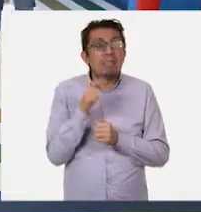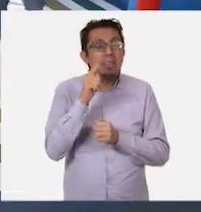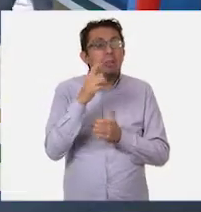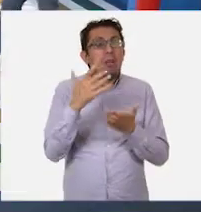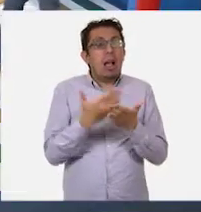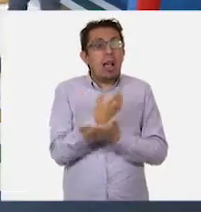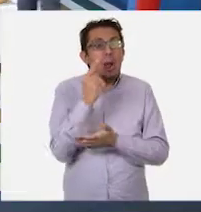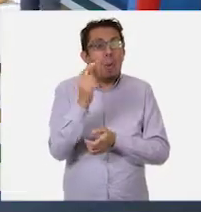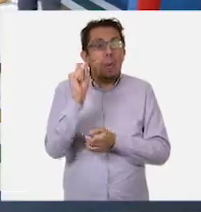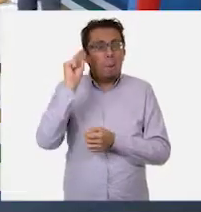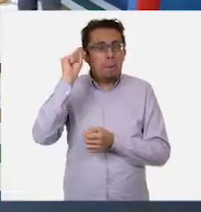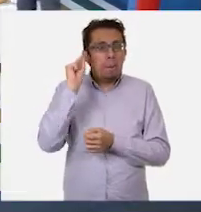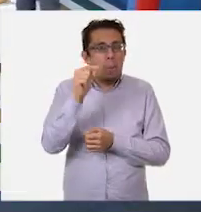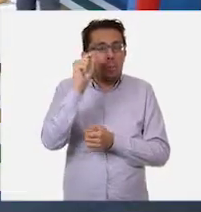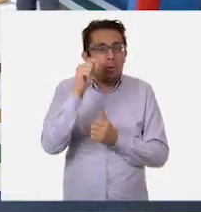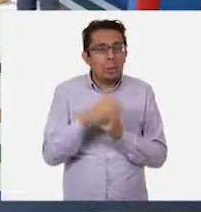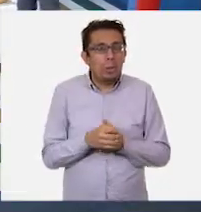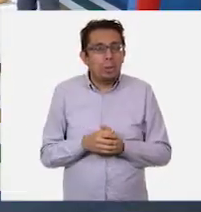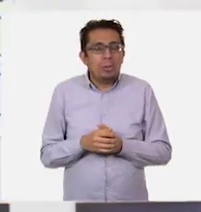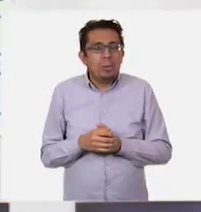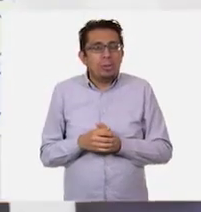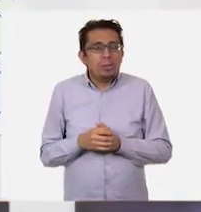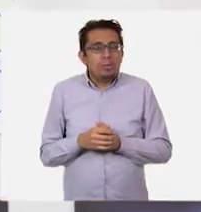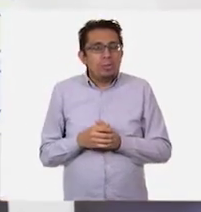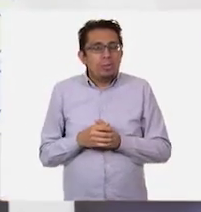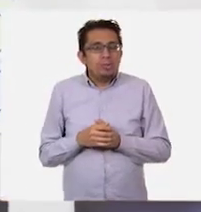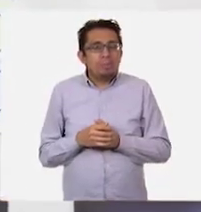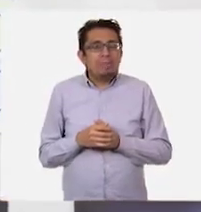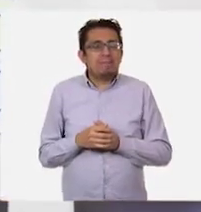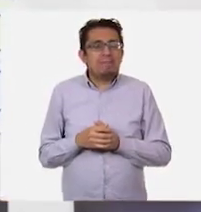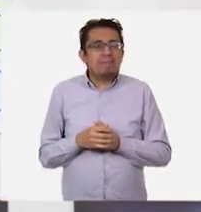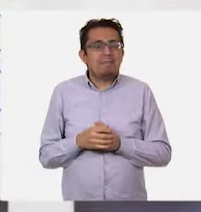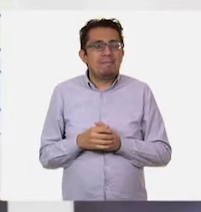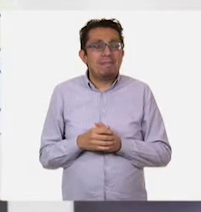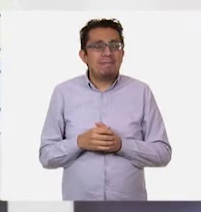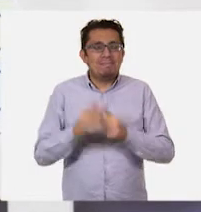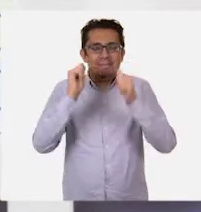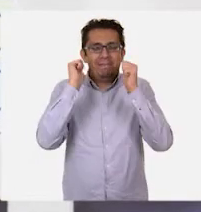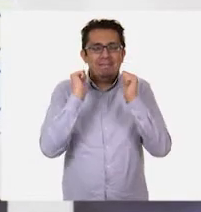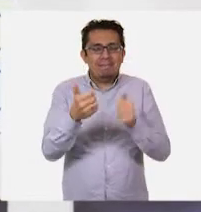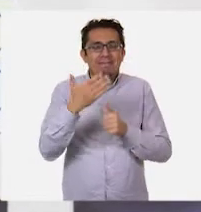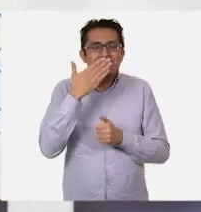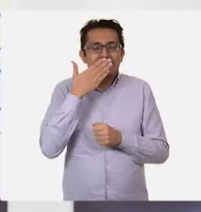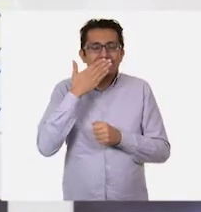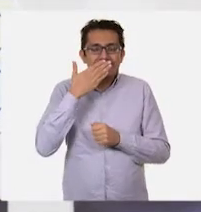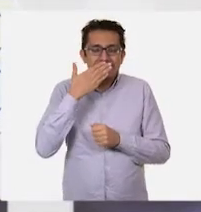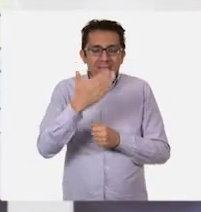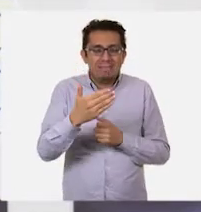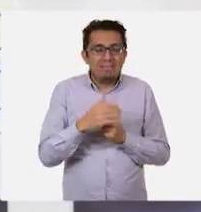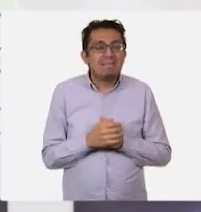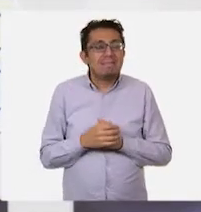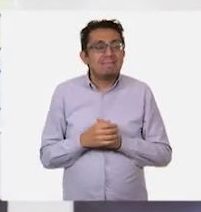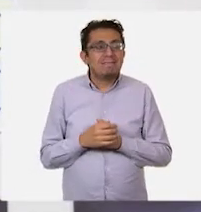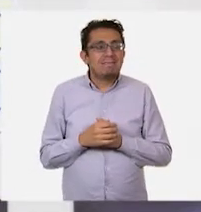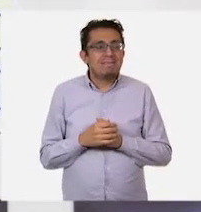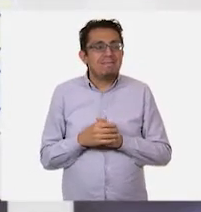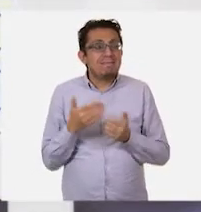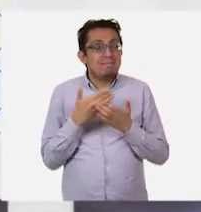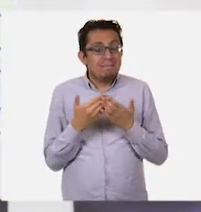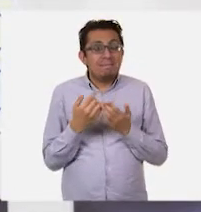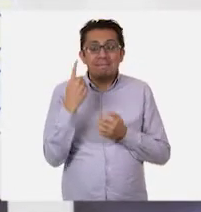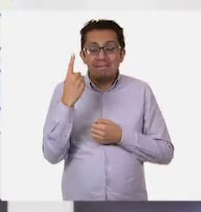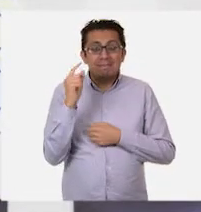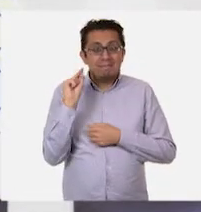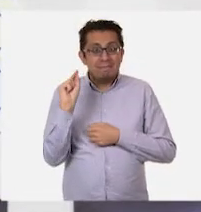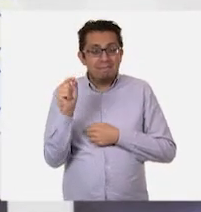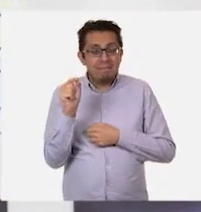un punto, ajolisto. ¡Bien! ¡Muy bien! En el marcador actualizado es un punto